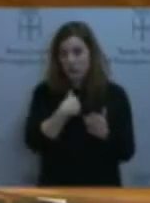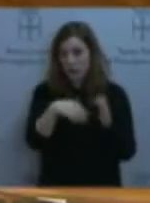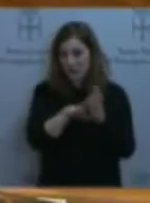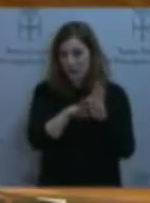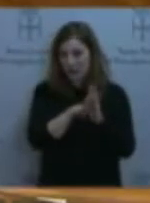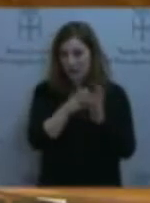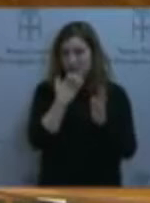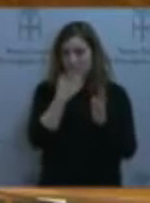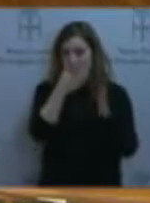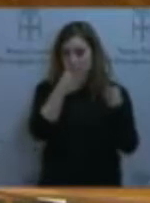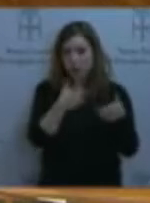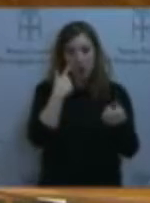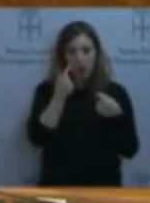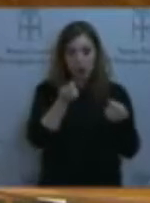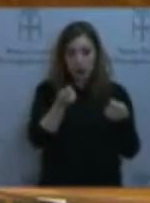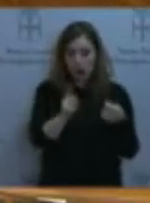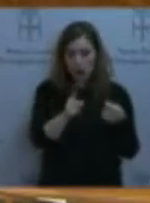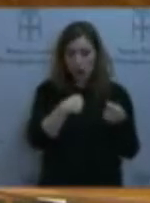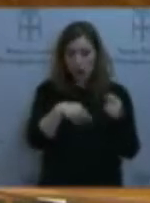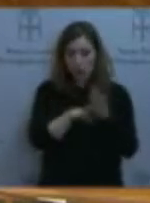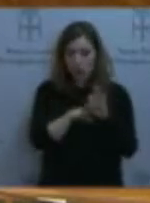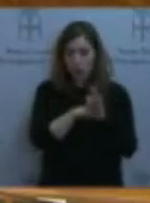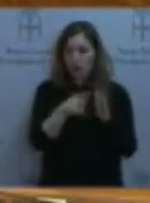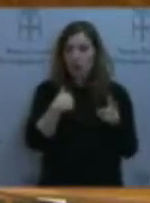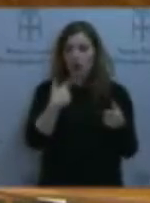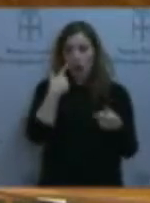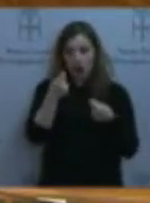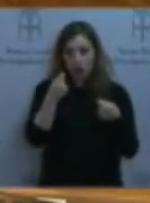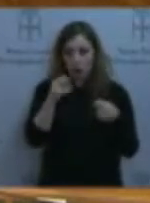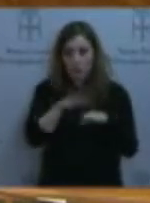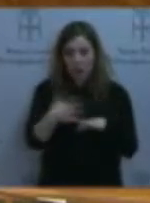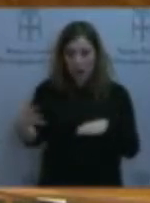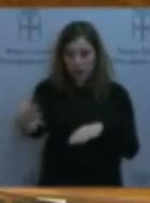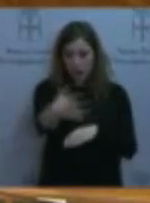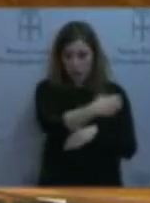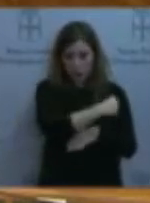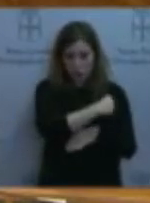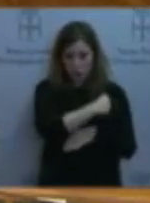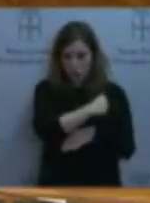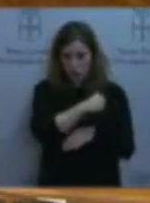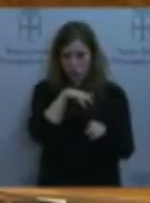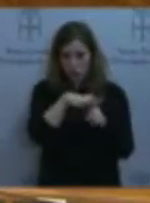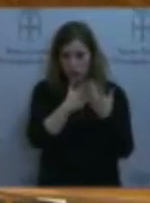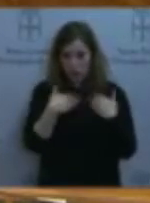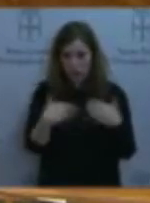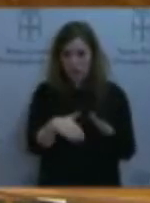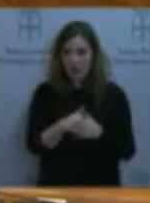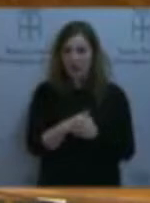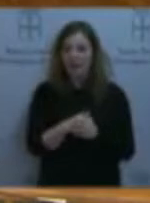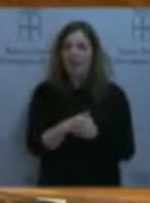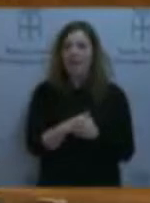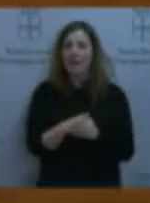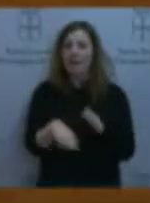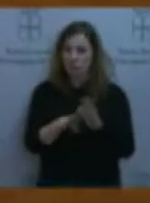preocupe, bueno, yo estaré moderando para todo el mundo y en toda circunstancia. Gracias. Prosiga.